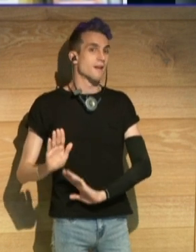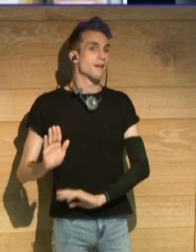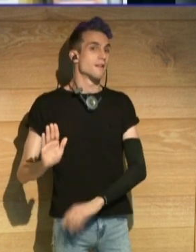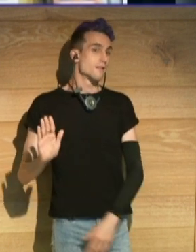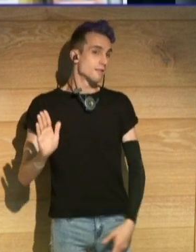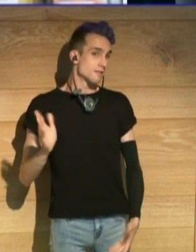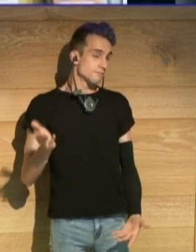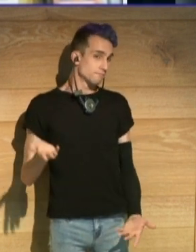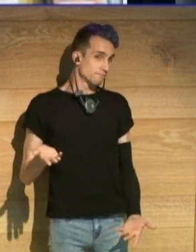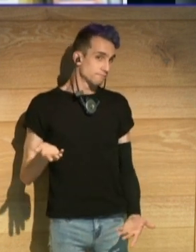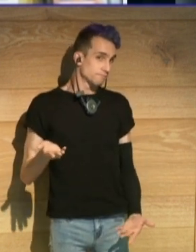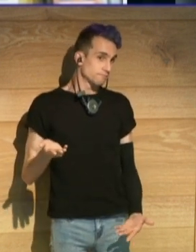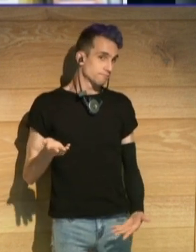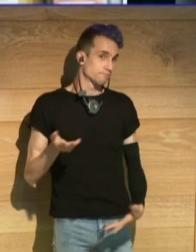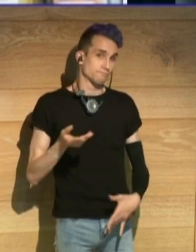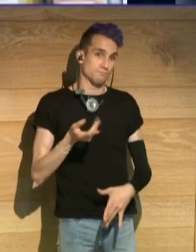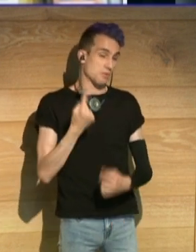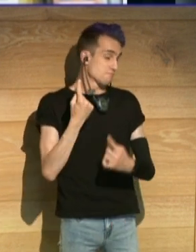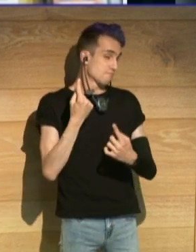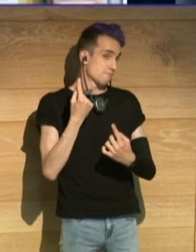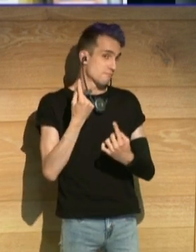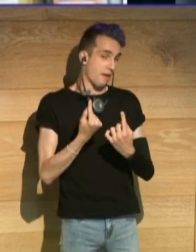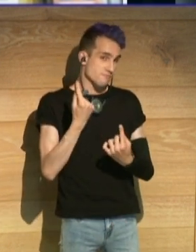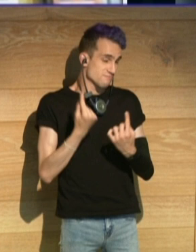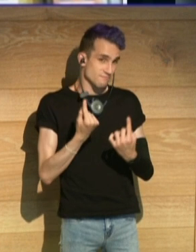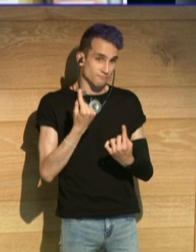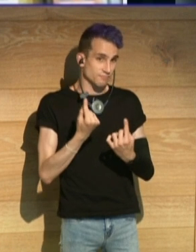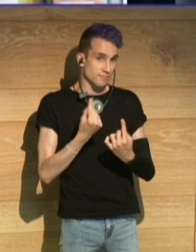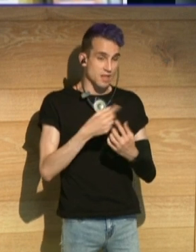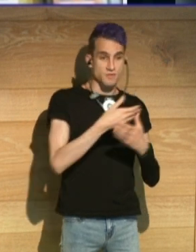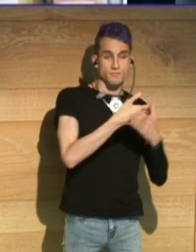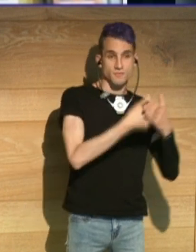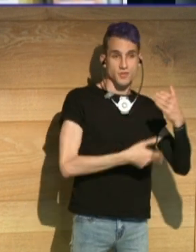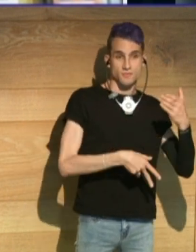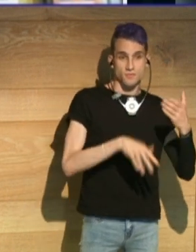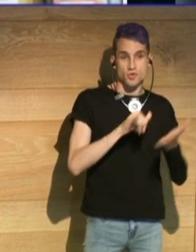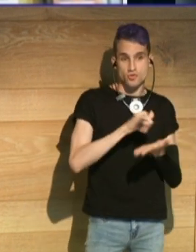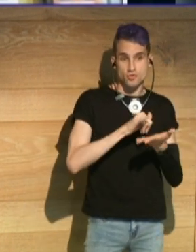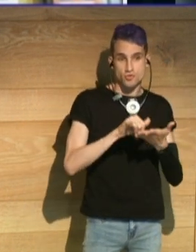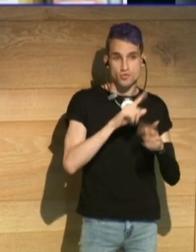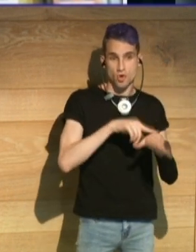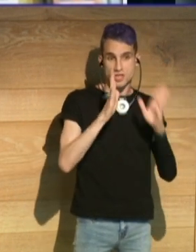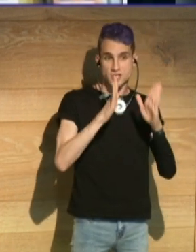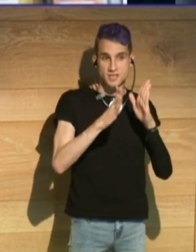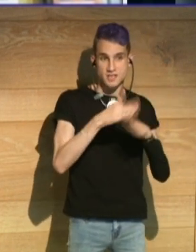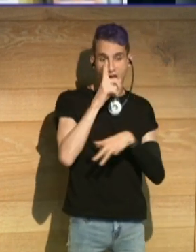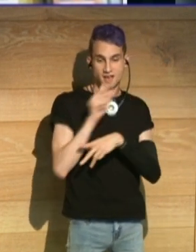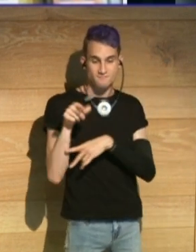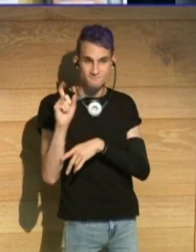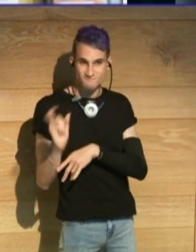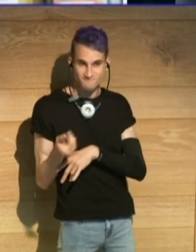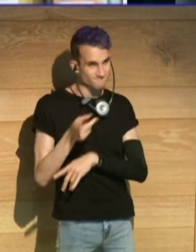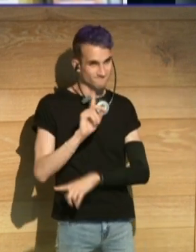eh, muy pocas veces pues el New York Times se acuerda de nosotros y en primera en página,